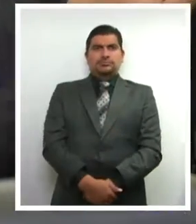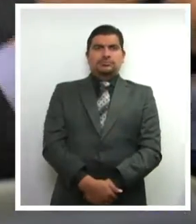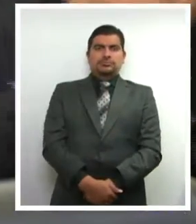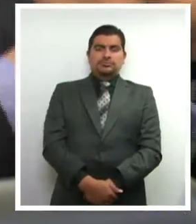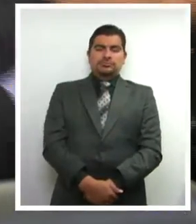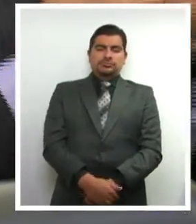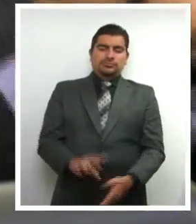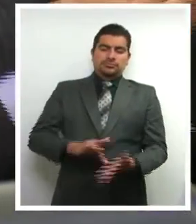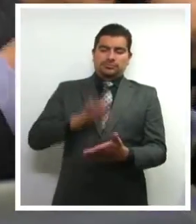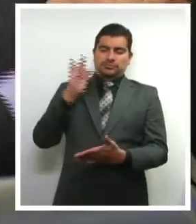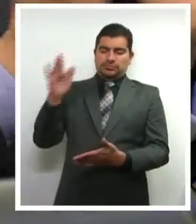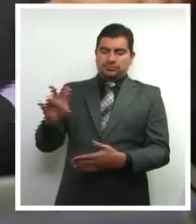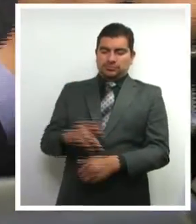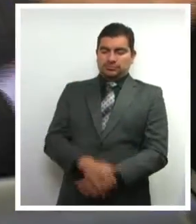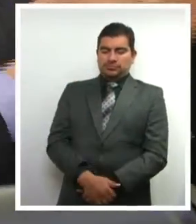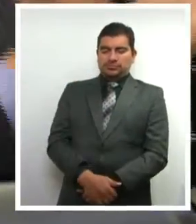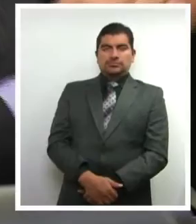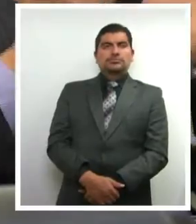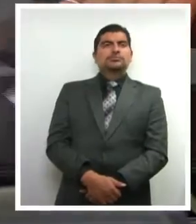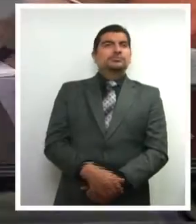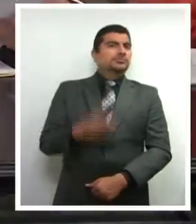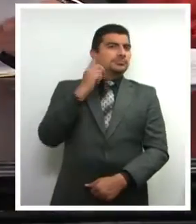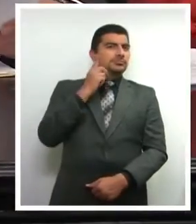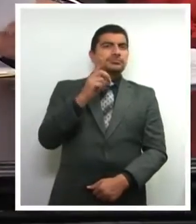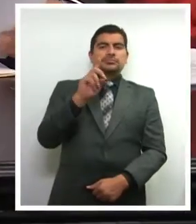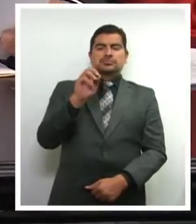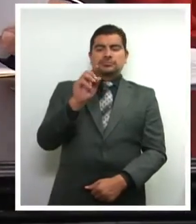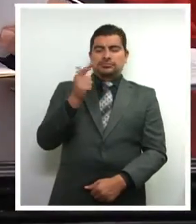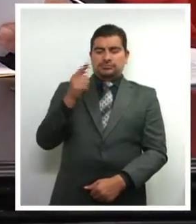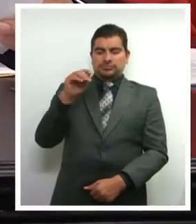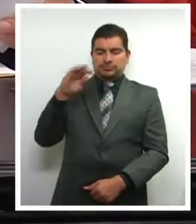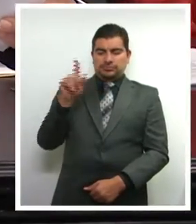Muchas gracias, diputada Gómez Montt.